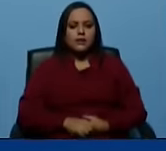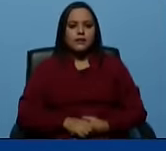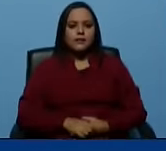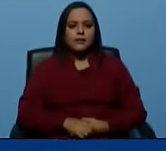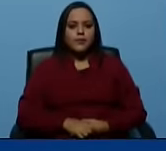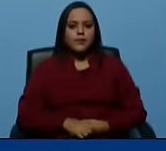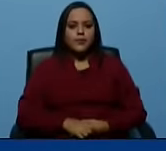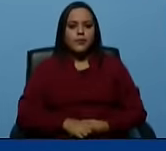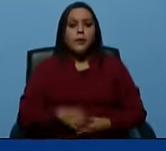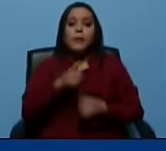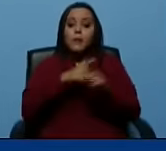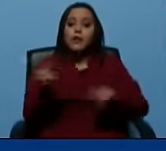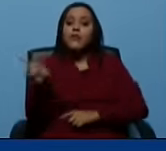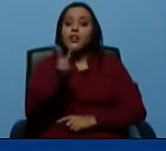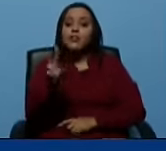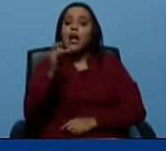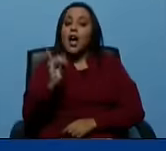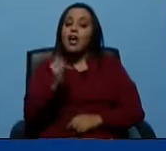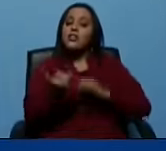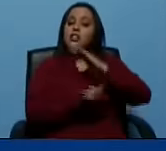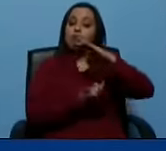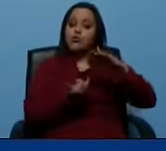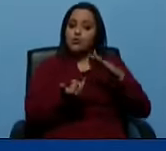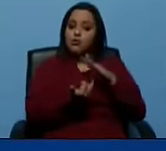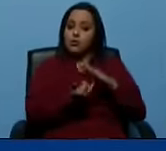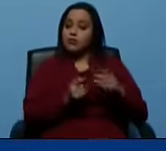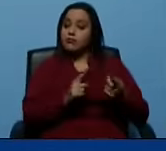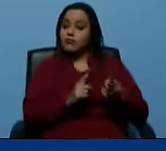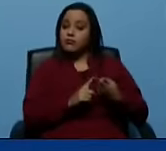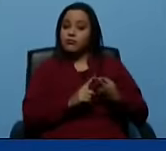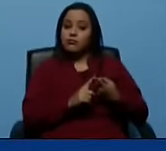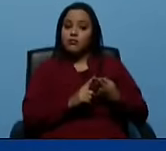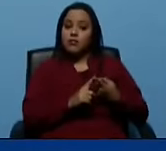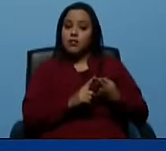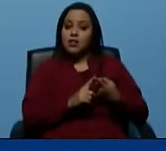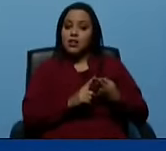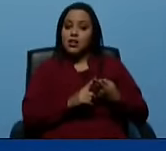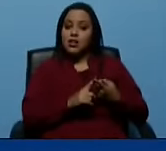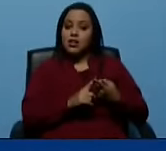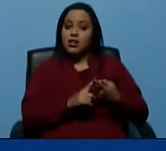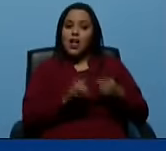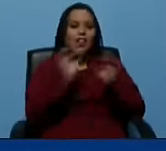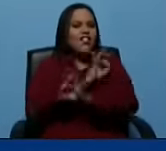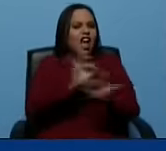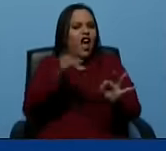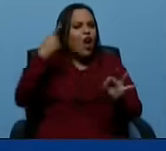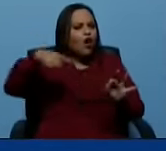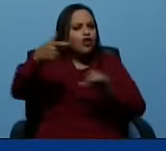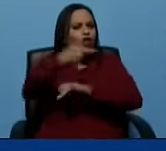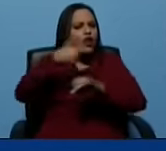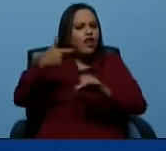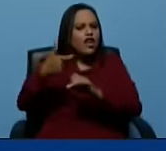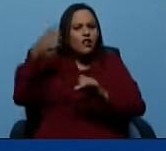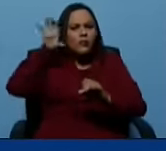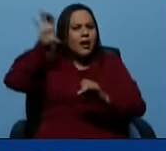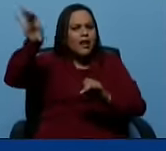Lo cierto es que Venezuela tiene instituciones y no va a venir ningún gobierno del mundo